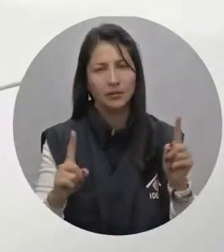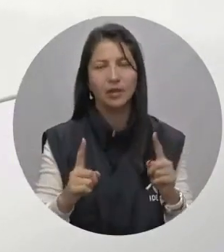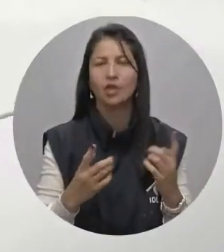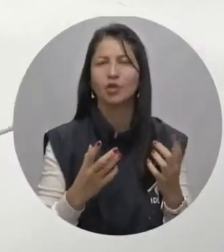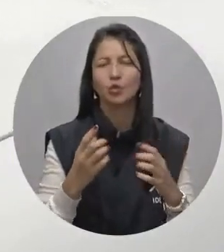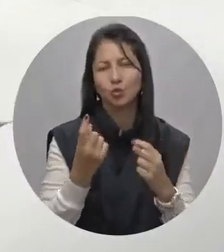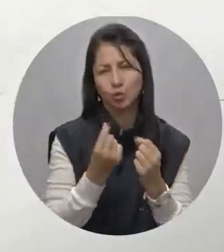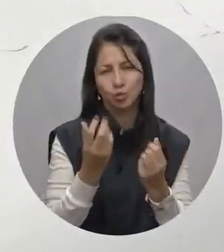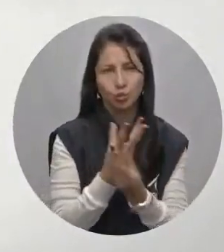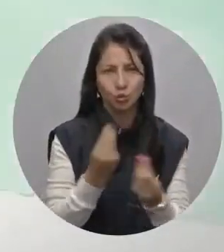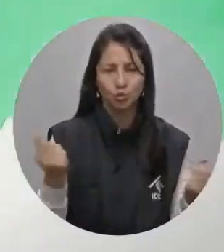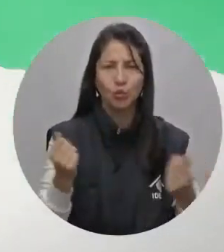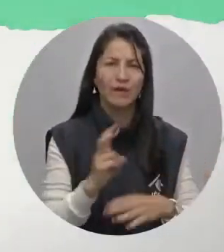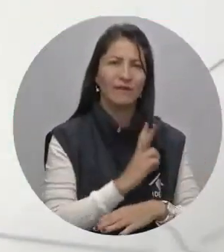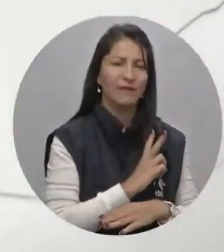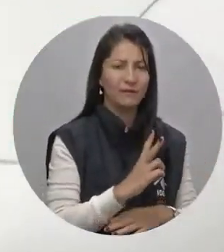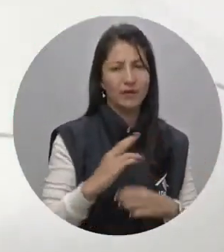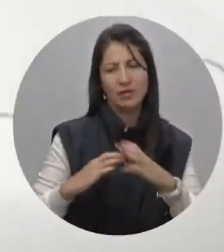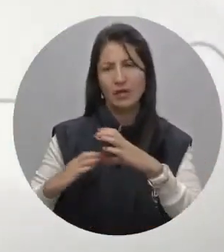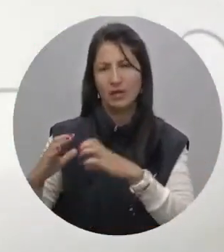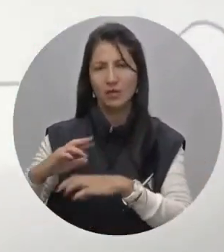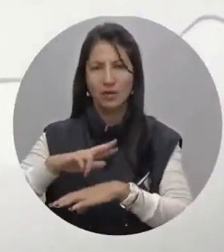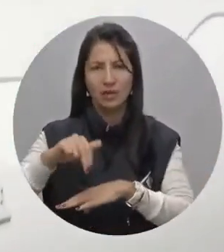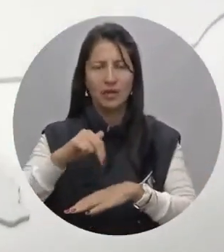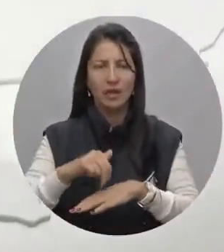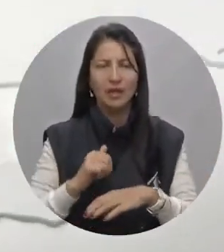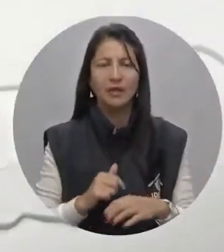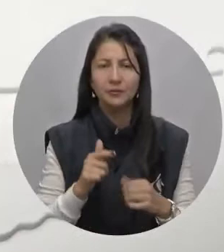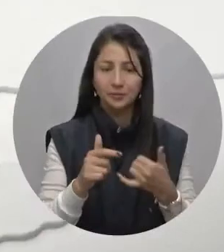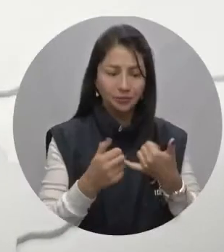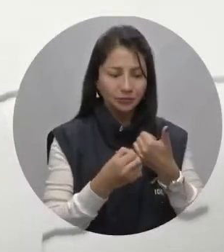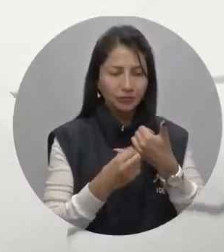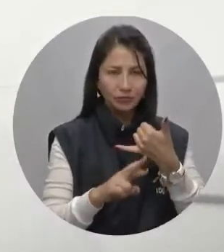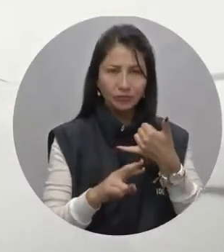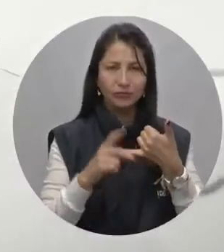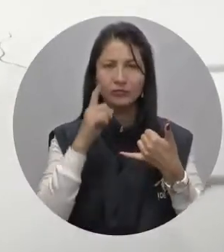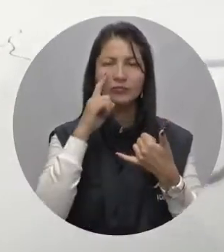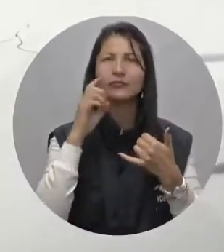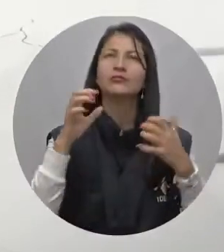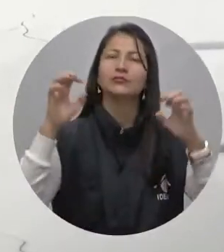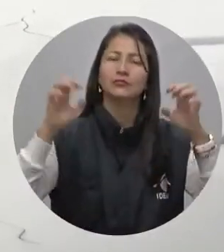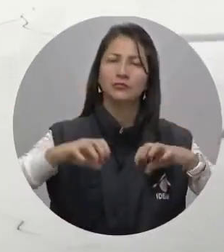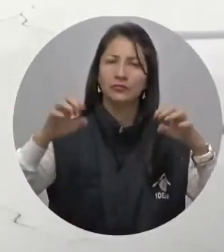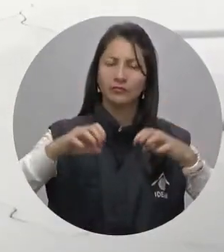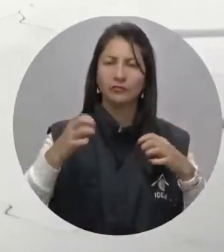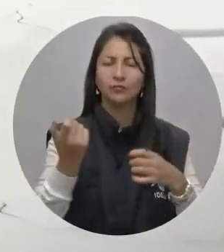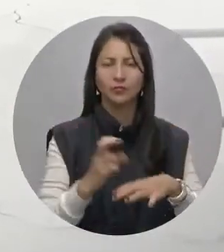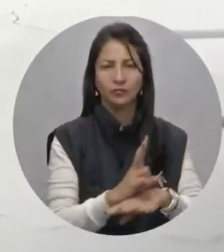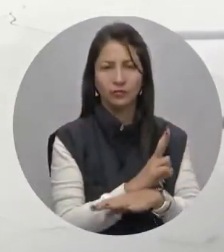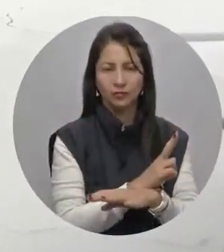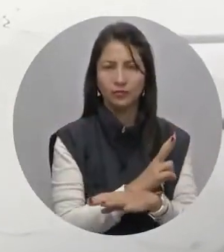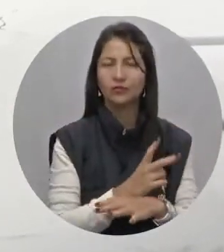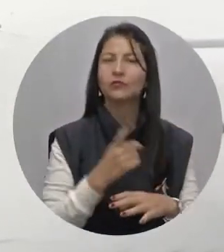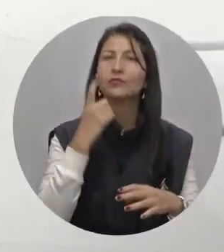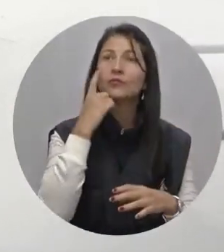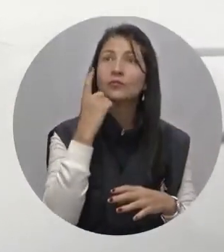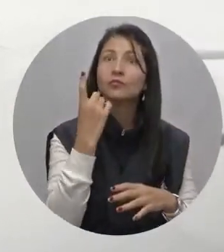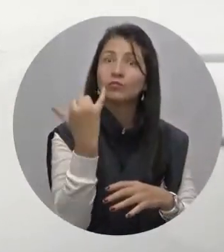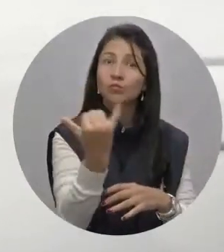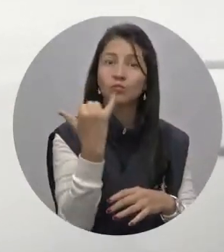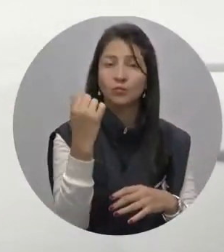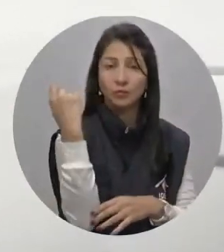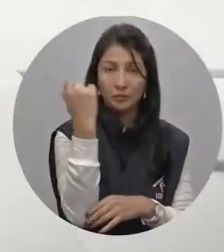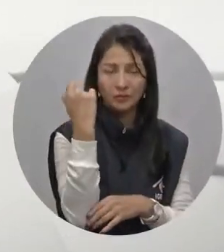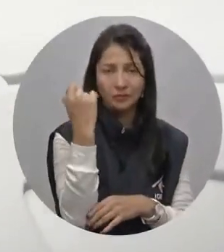con menor intensidad en las montañas del Valle del Cauca, Cauca y Nariño. Para la Orinoquía tendremos lluvias ocasionales en el Vichada y